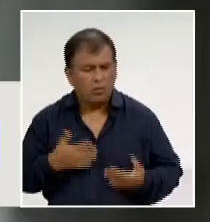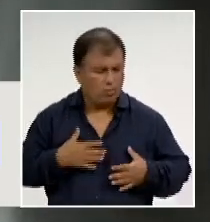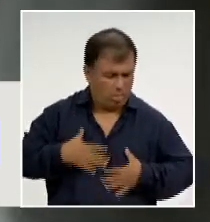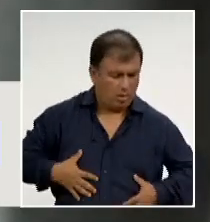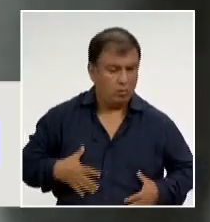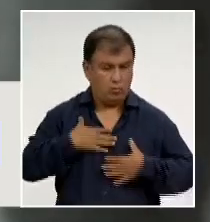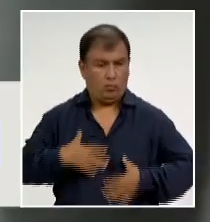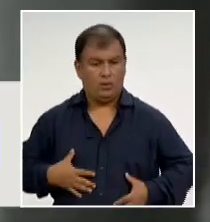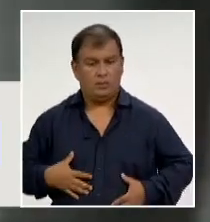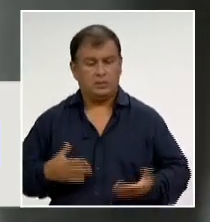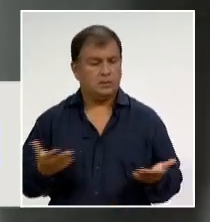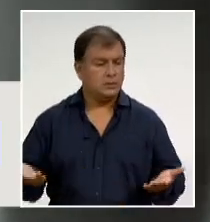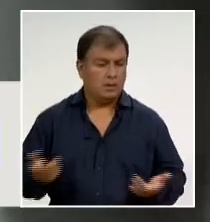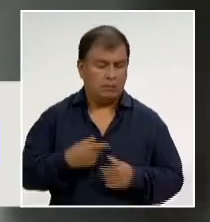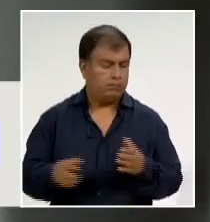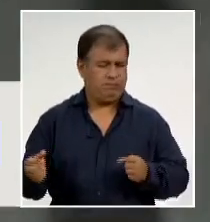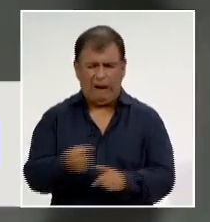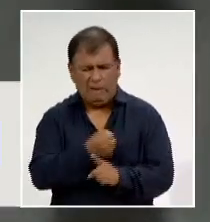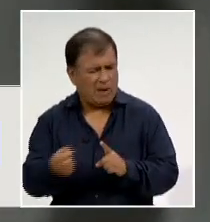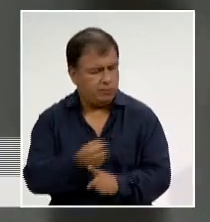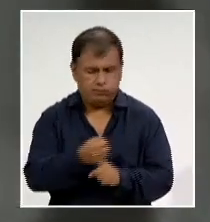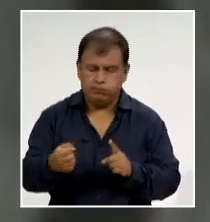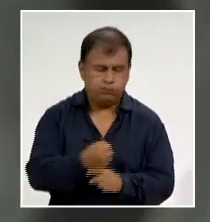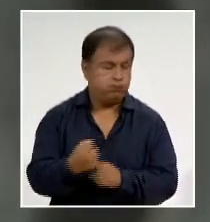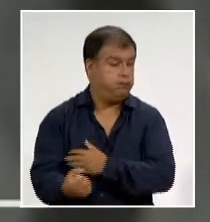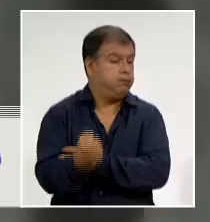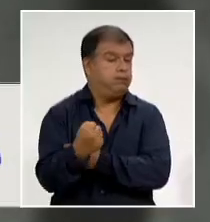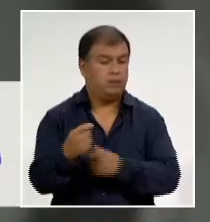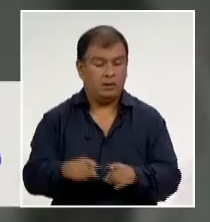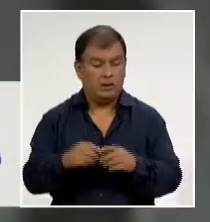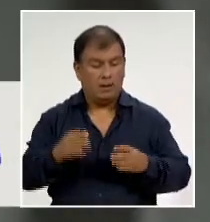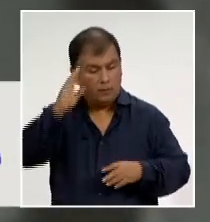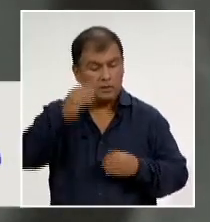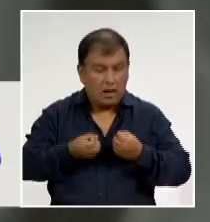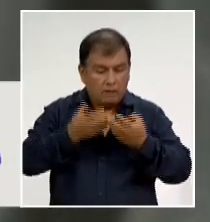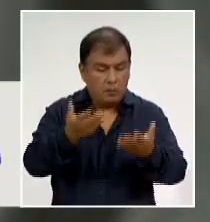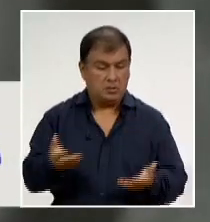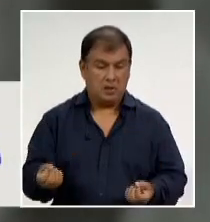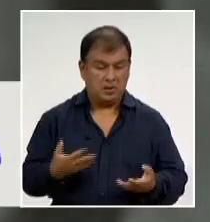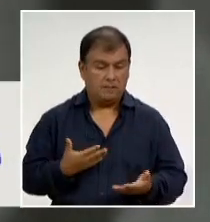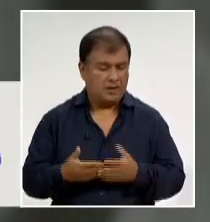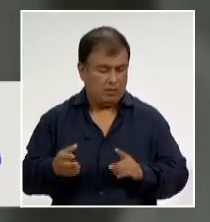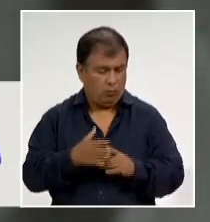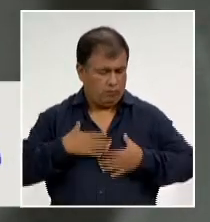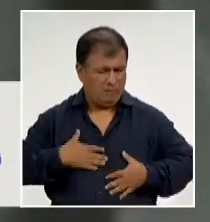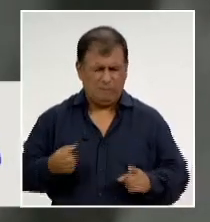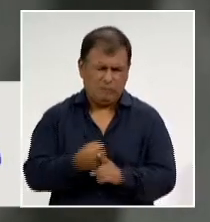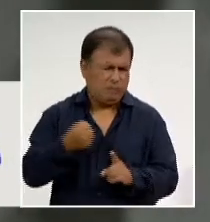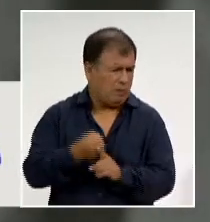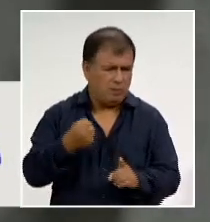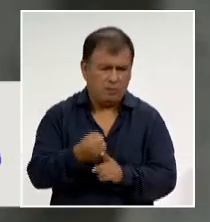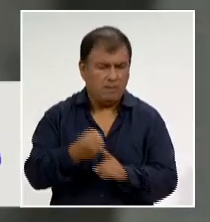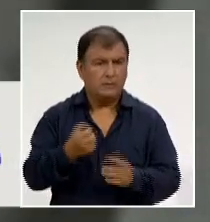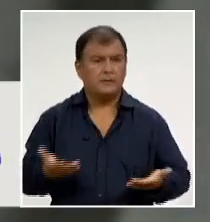Los cuerpos estaban molidos a golpes, según la policía. Esto es información oficial de la policía. Estaban molidos a golpes, los habían